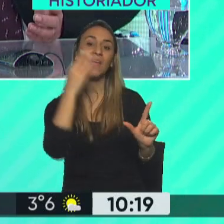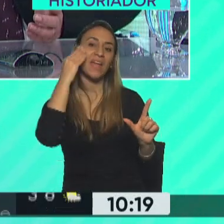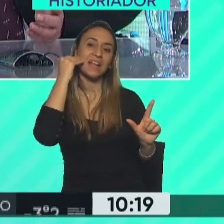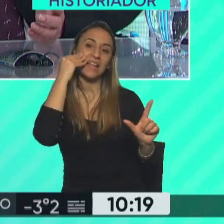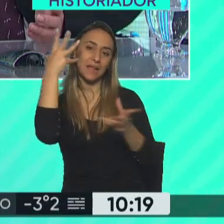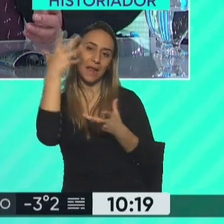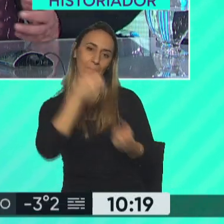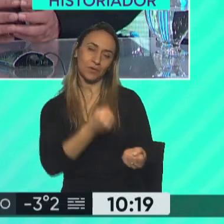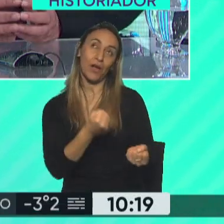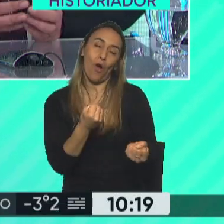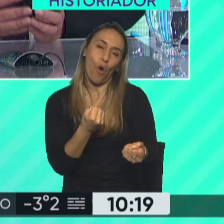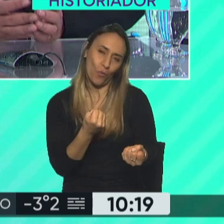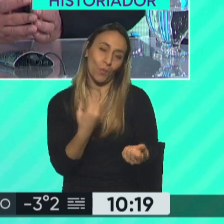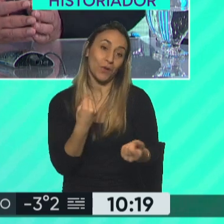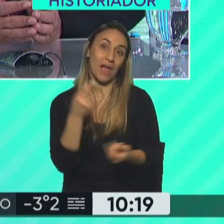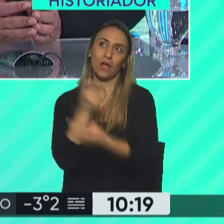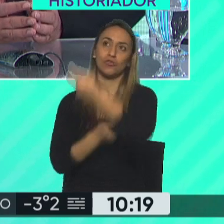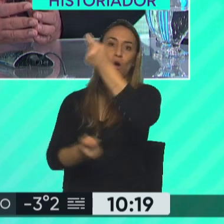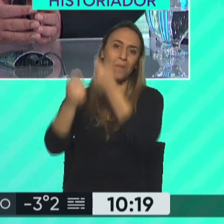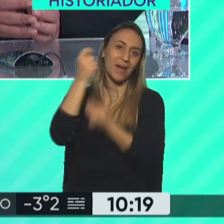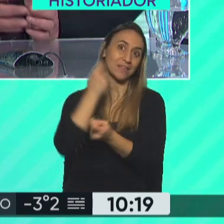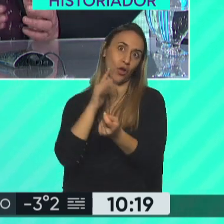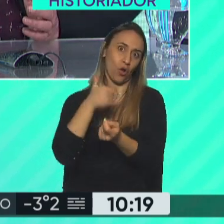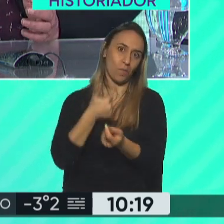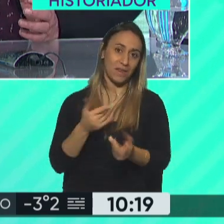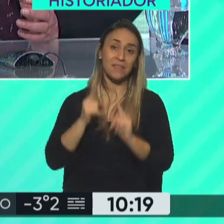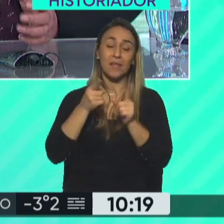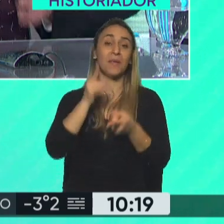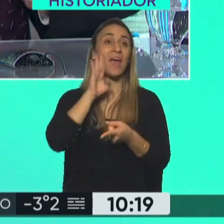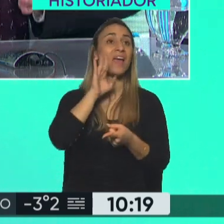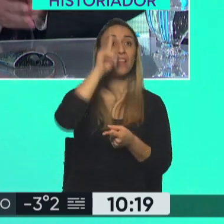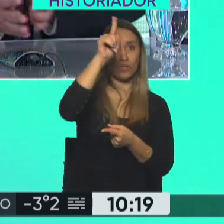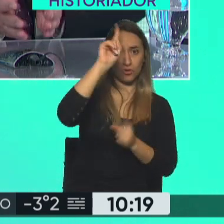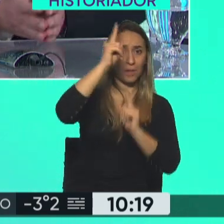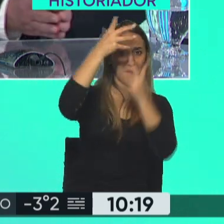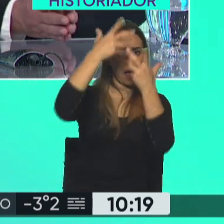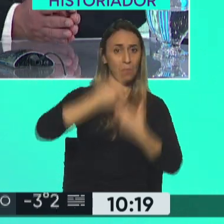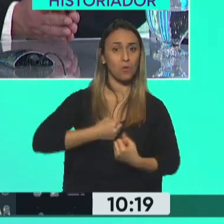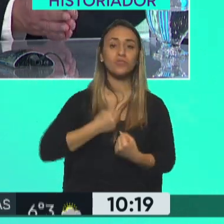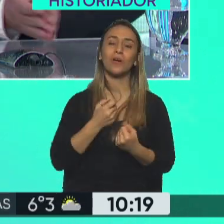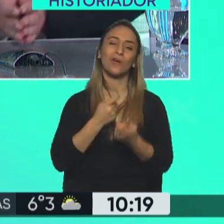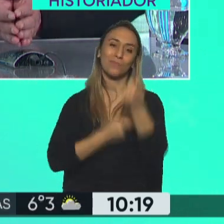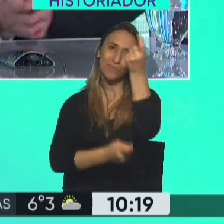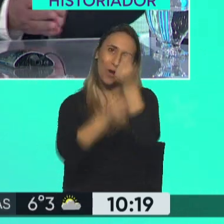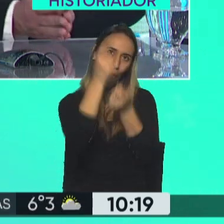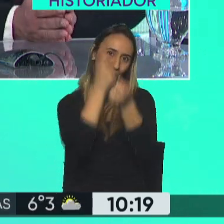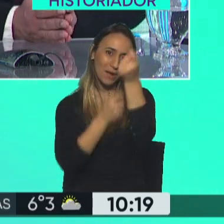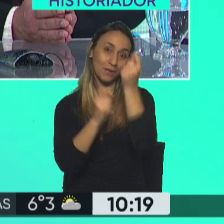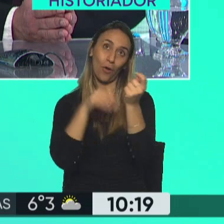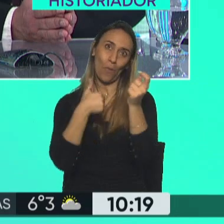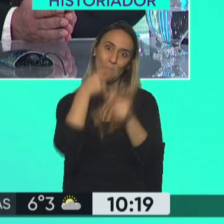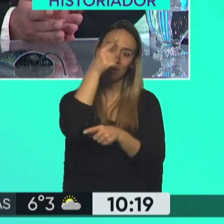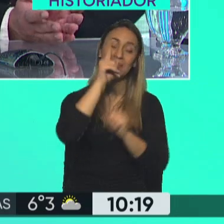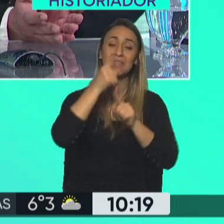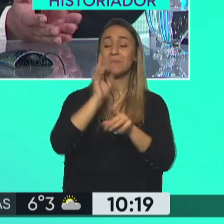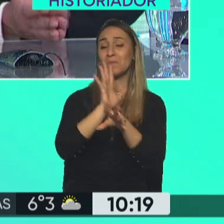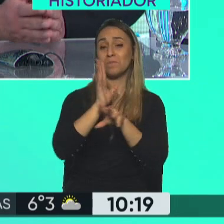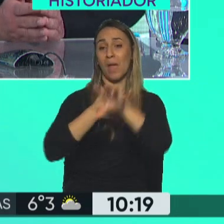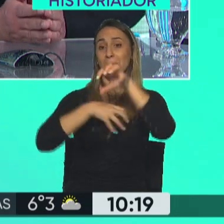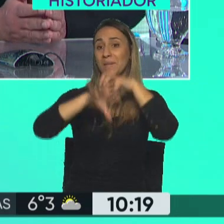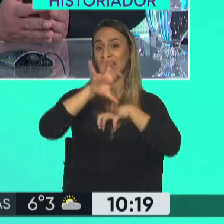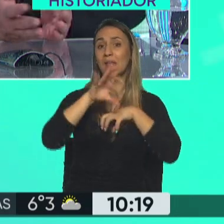cuestiones comerciales, sí, claro. Hay apoyo también de Estados Unidos, quizás por el mismo motivo, y también por empatía, ¿no? Ellos venían también de